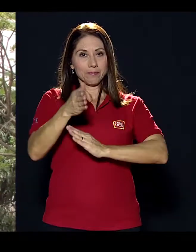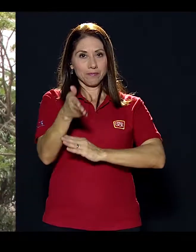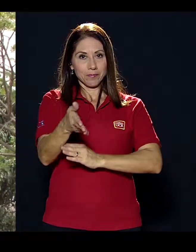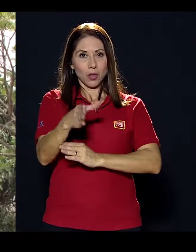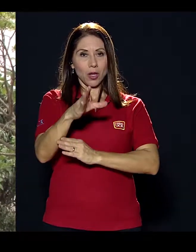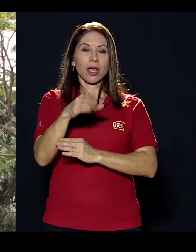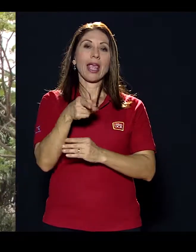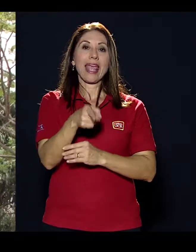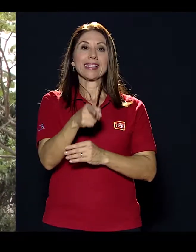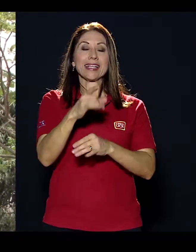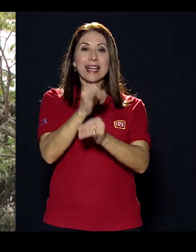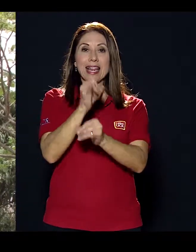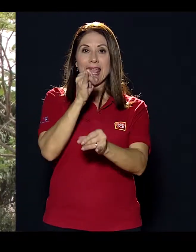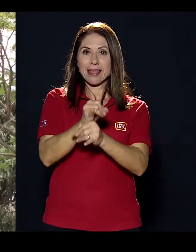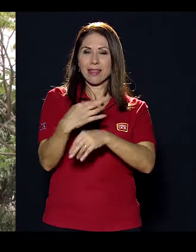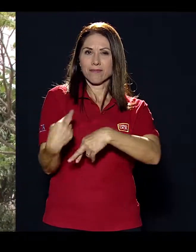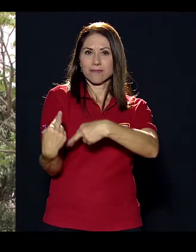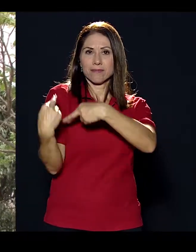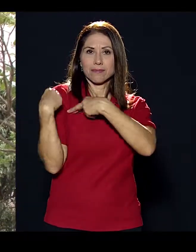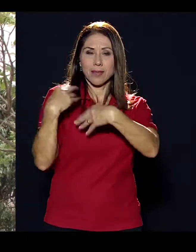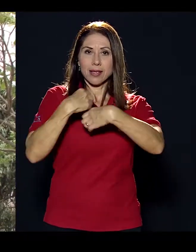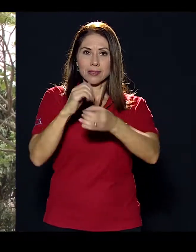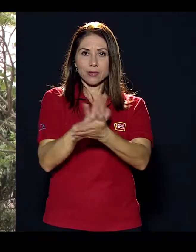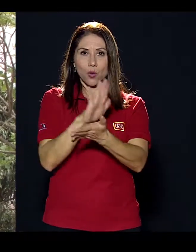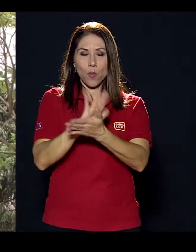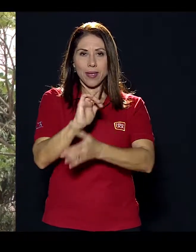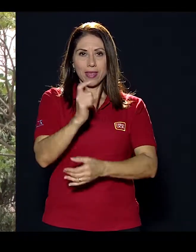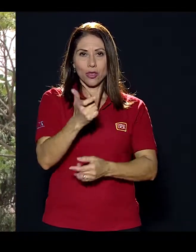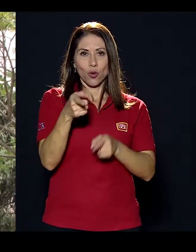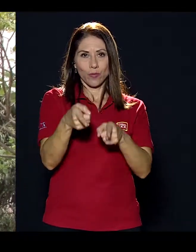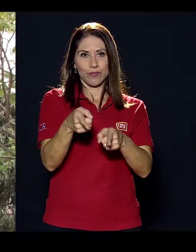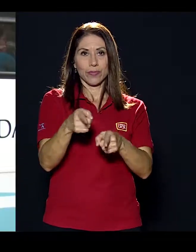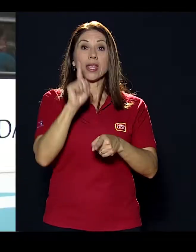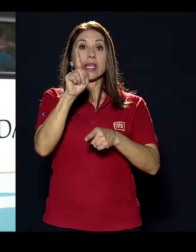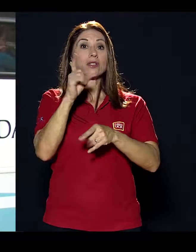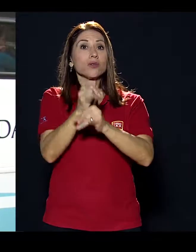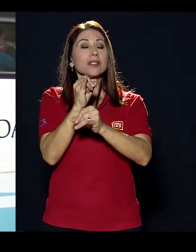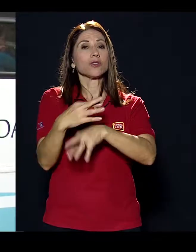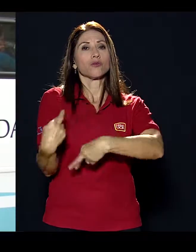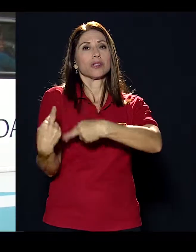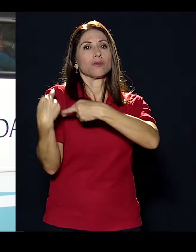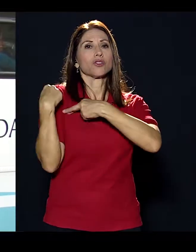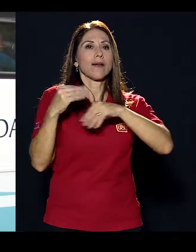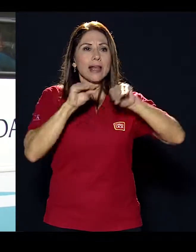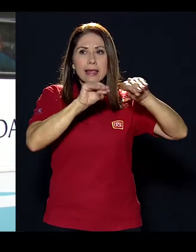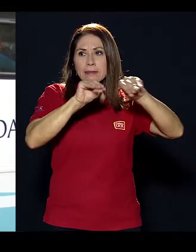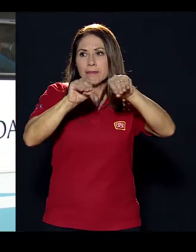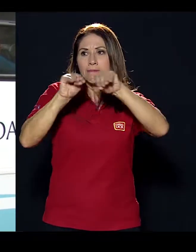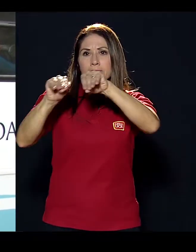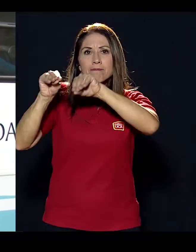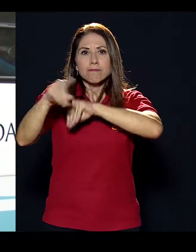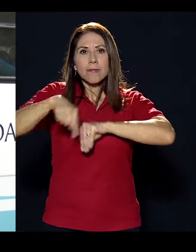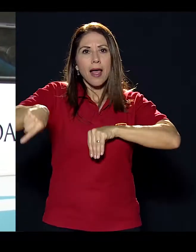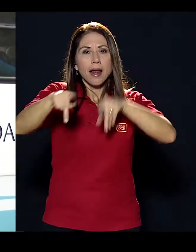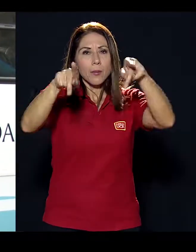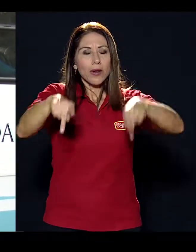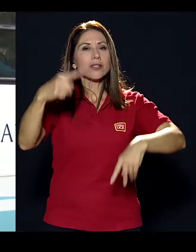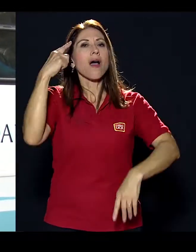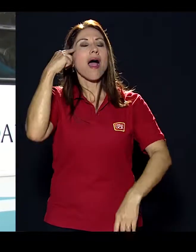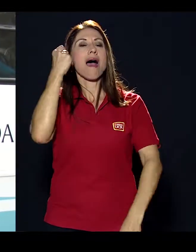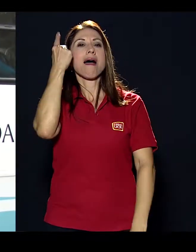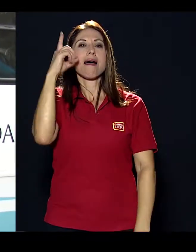Discapacidad, CONAPDIS, es el ente encargado de emitir este documento y uno de los responsables de educar a la población y generar